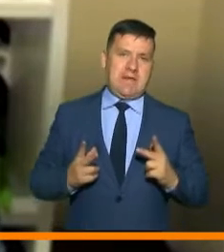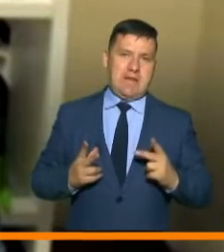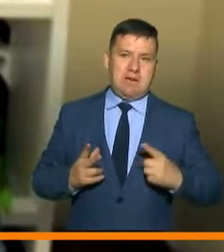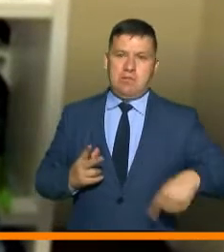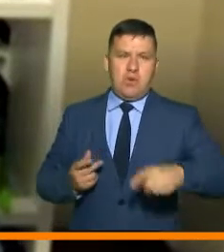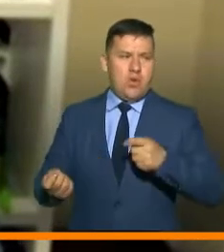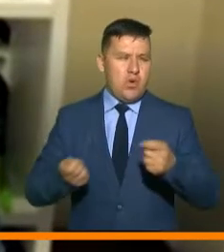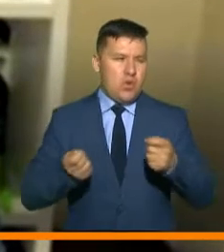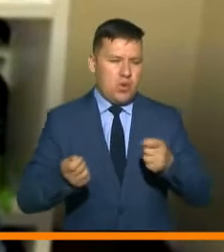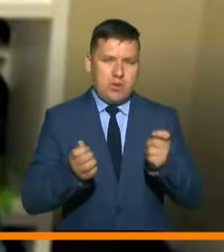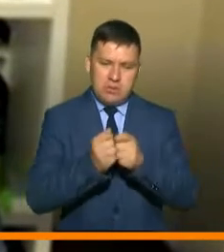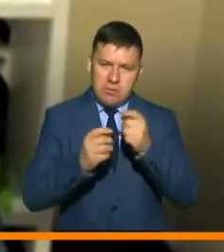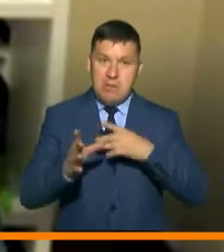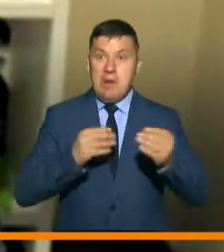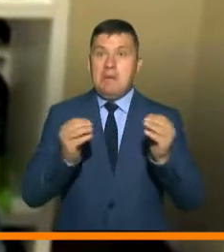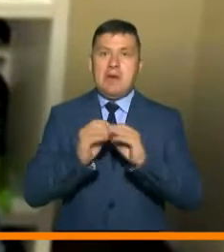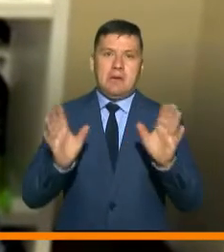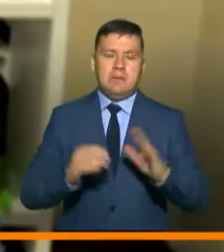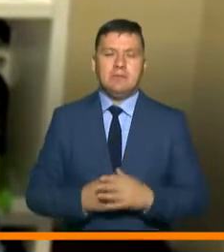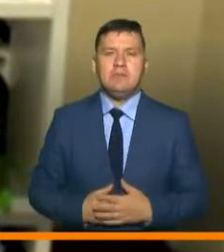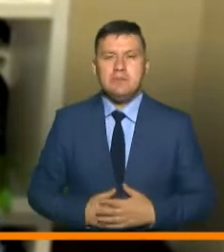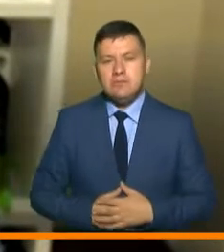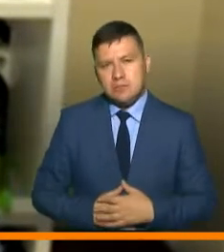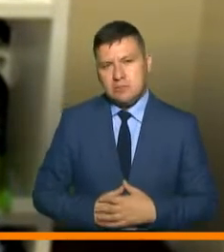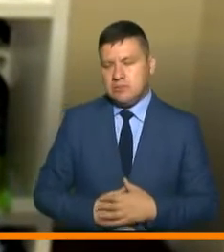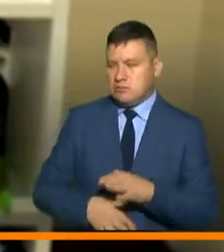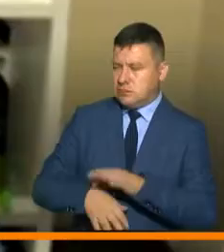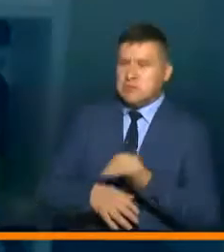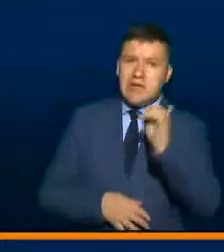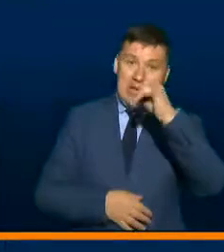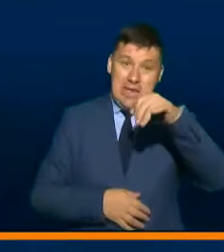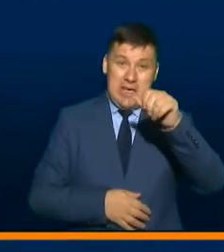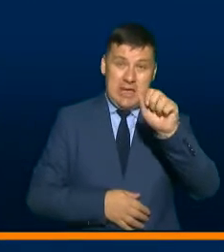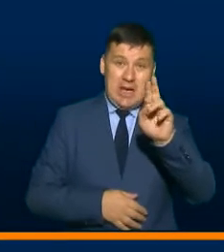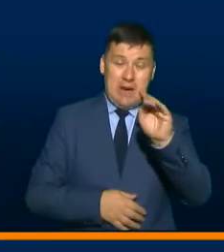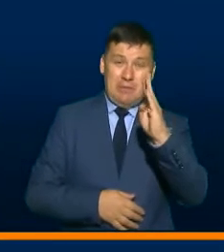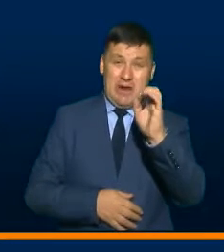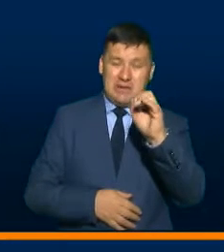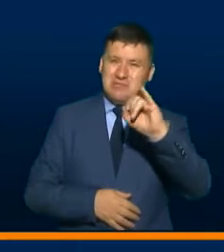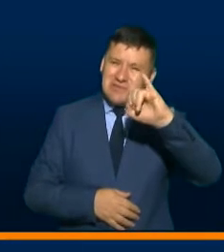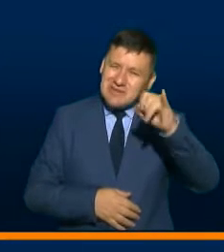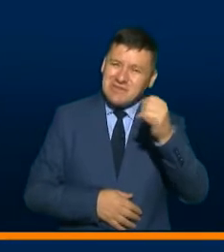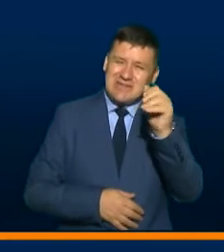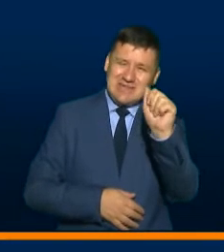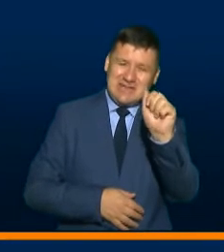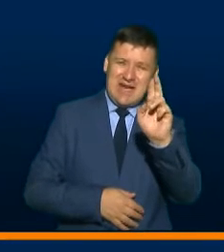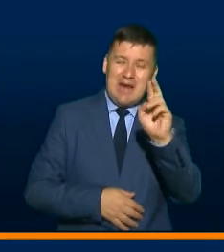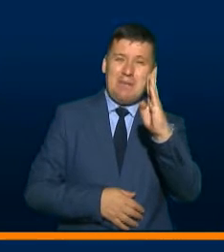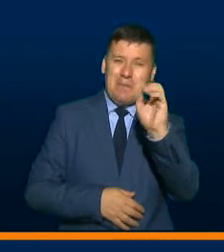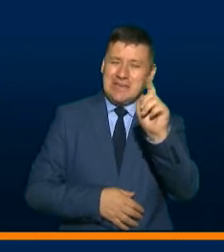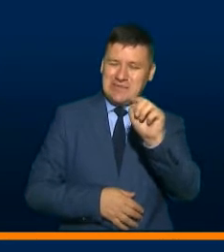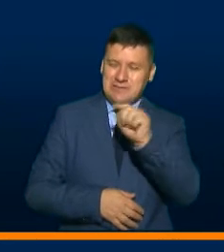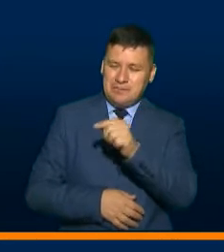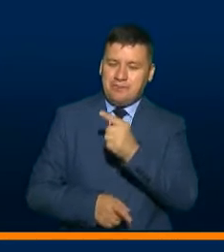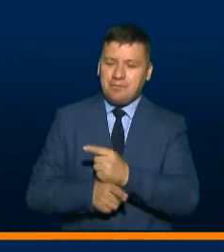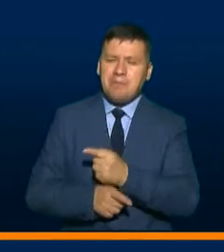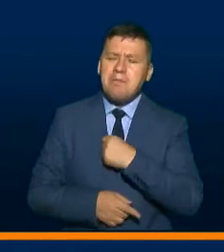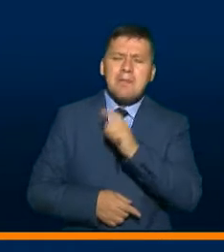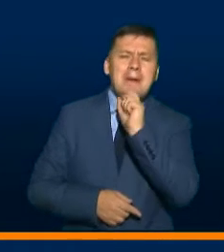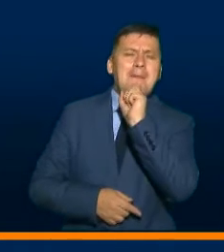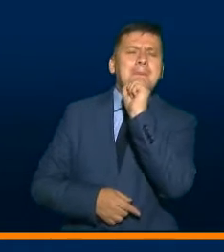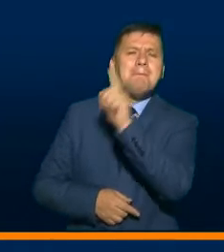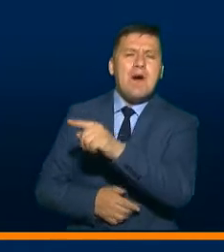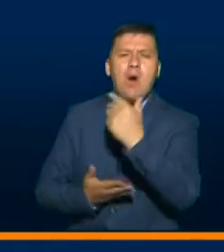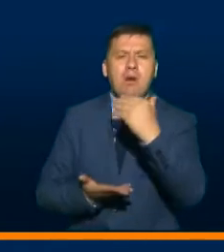control completo de la transmisión doctor jarbas y otra pregunta que yo quisiera hacerle en cuanto a la